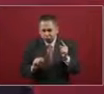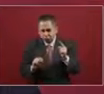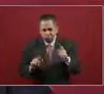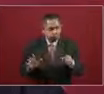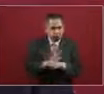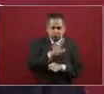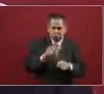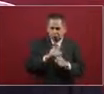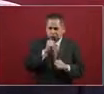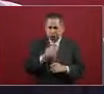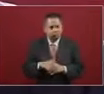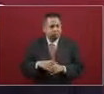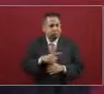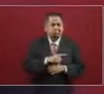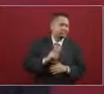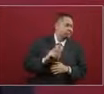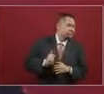importa